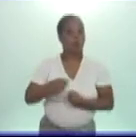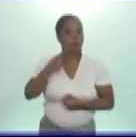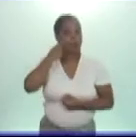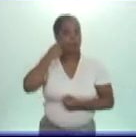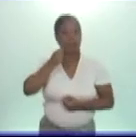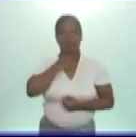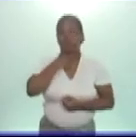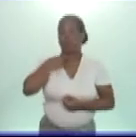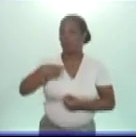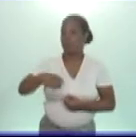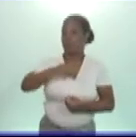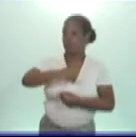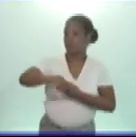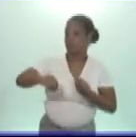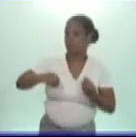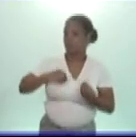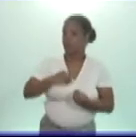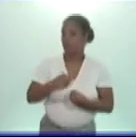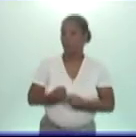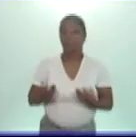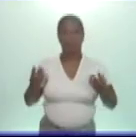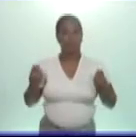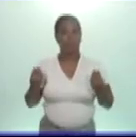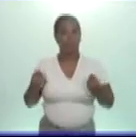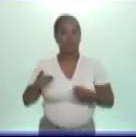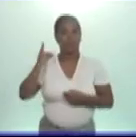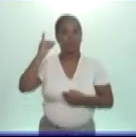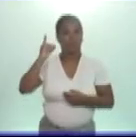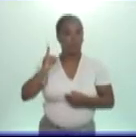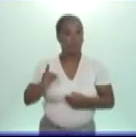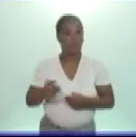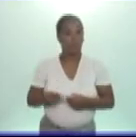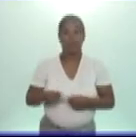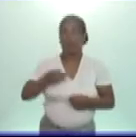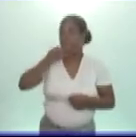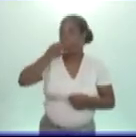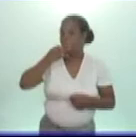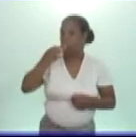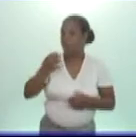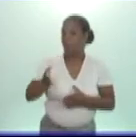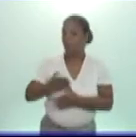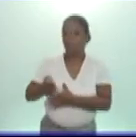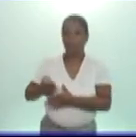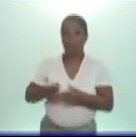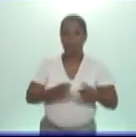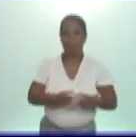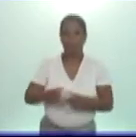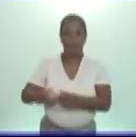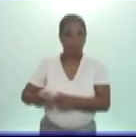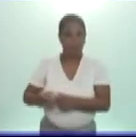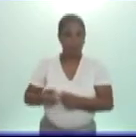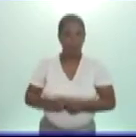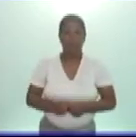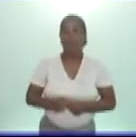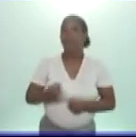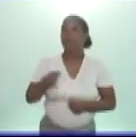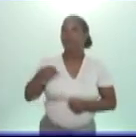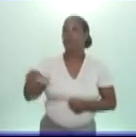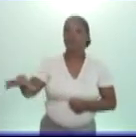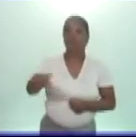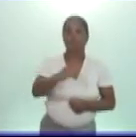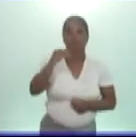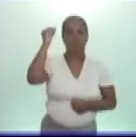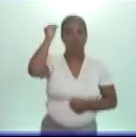de conversión de cantidades con datos expresados en una unidad, en diferentes unidades, y todo esto que hemos